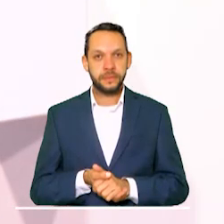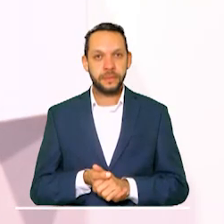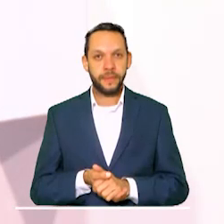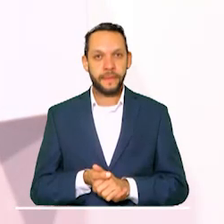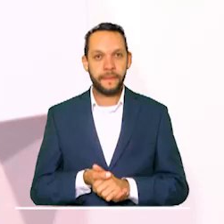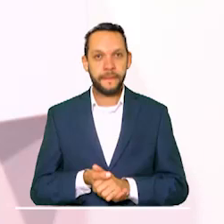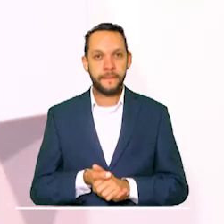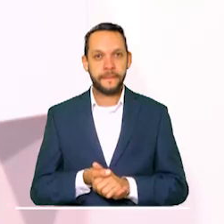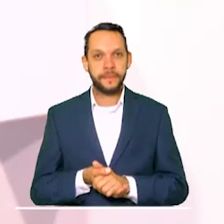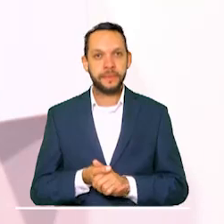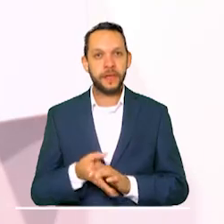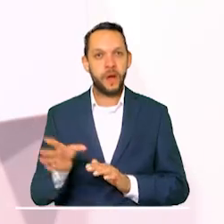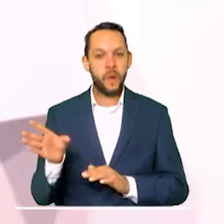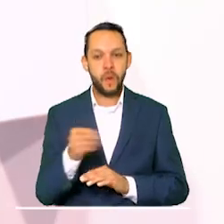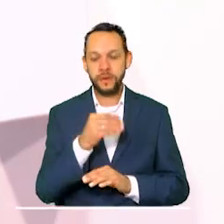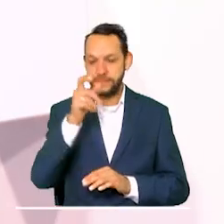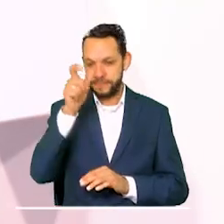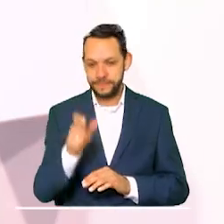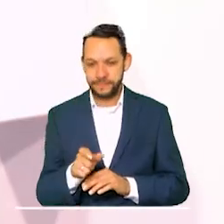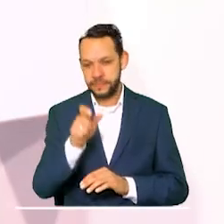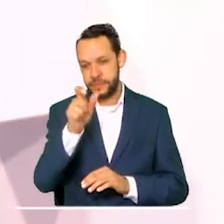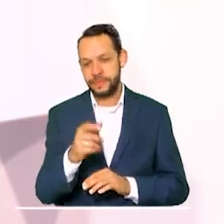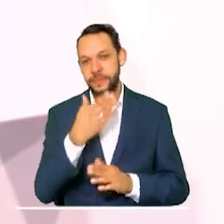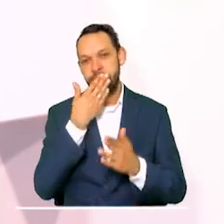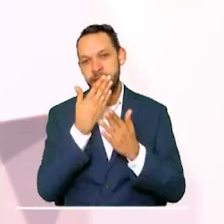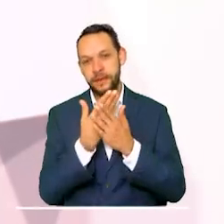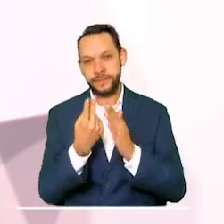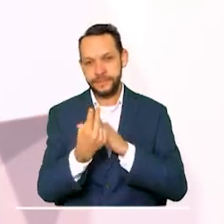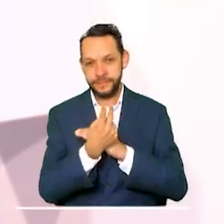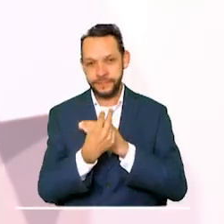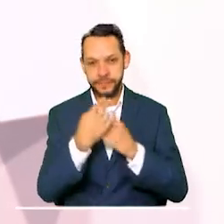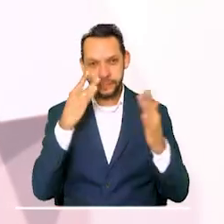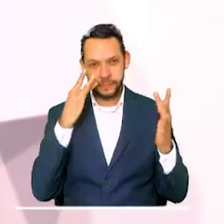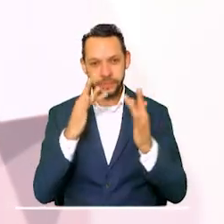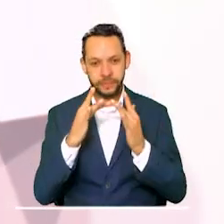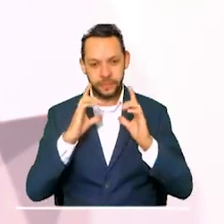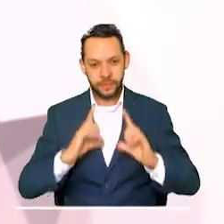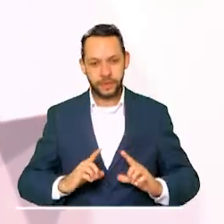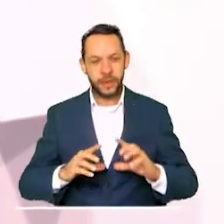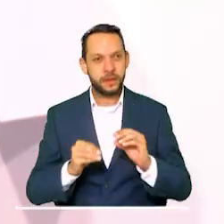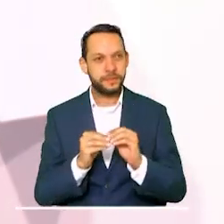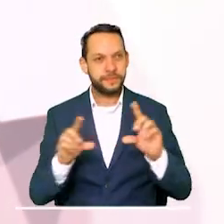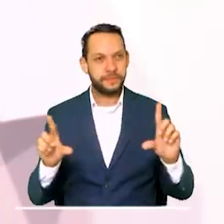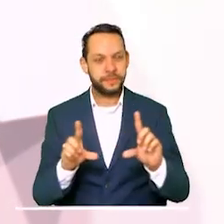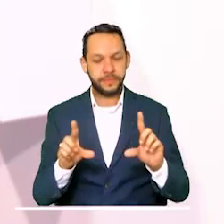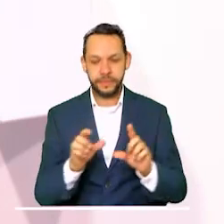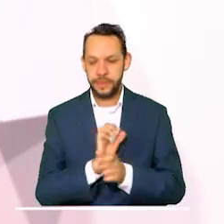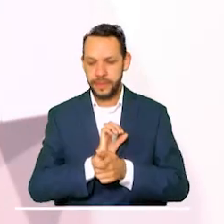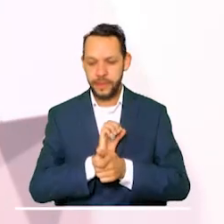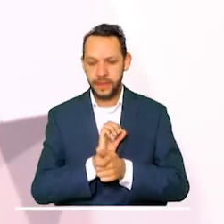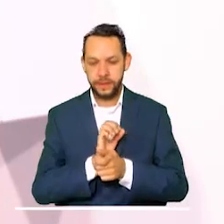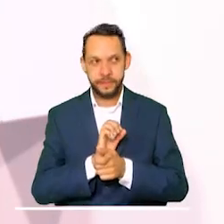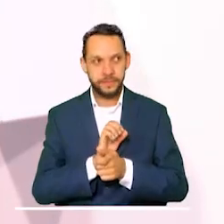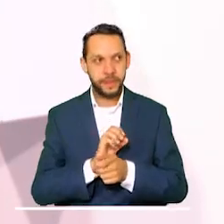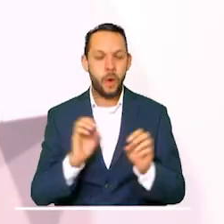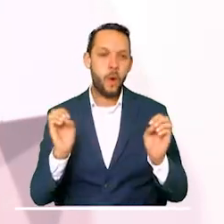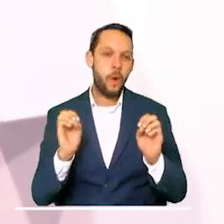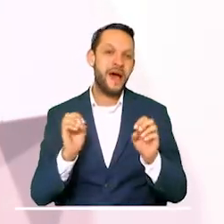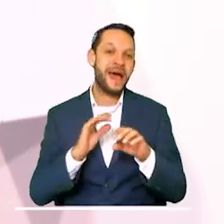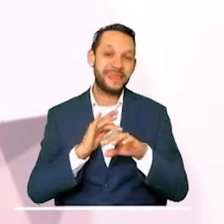mirada. Buenas noches y bienvenidos a todos los televidentes de Telecafé, aquí, ahora y más tardecito